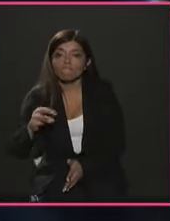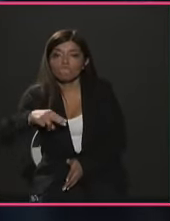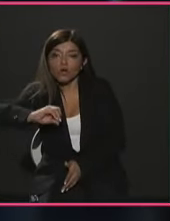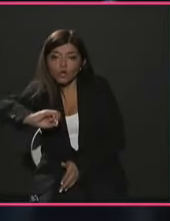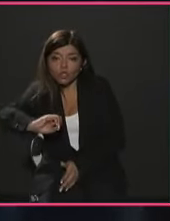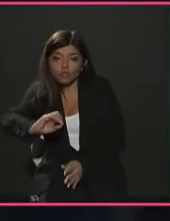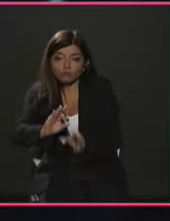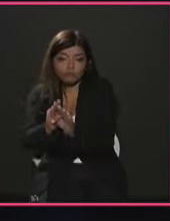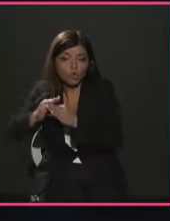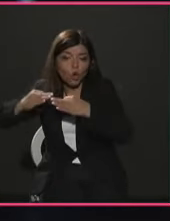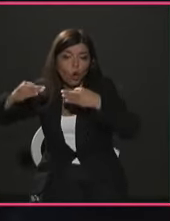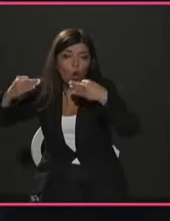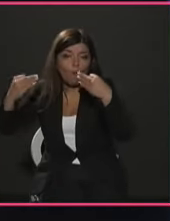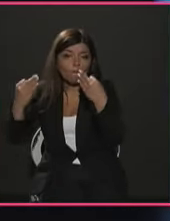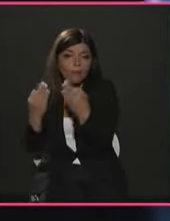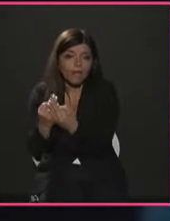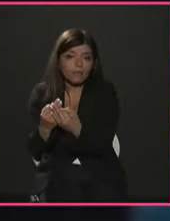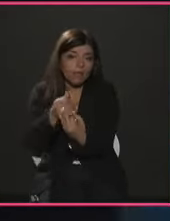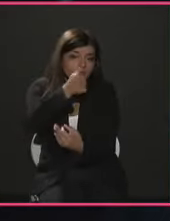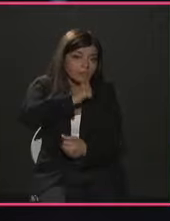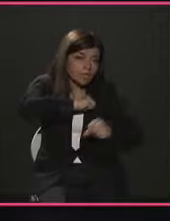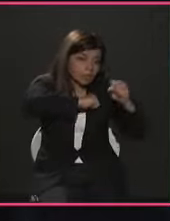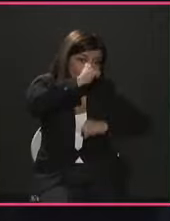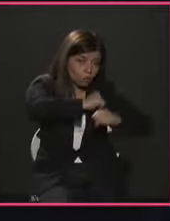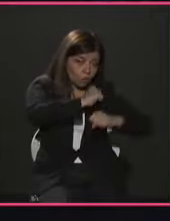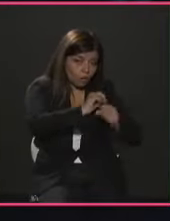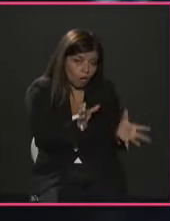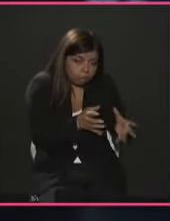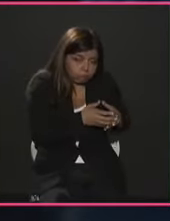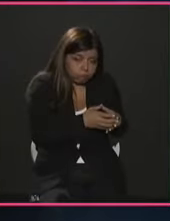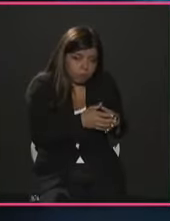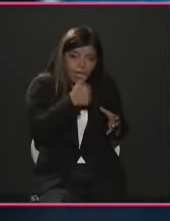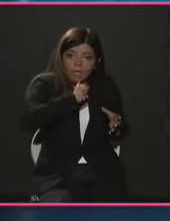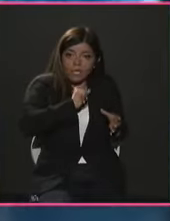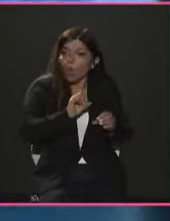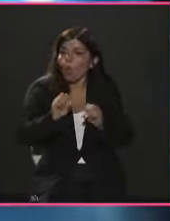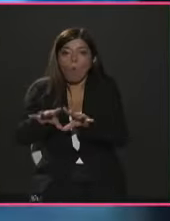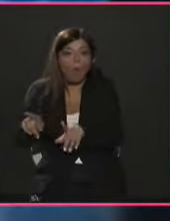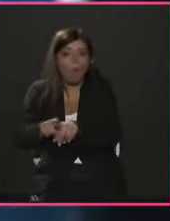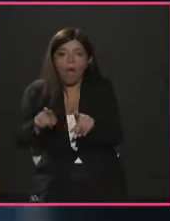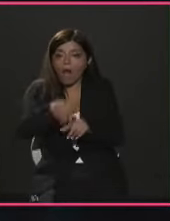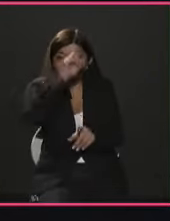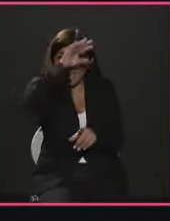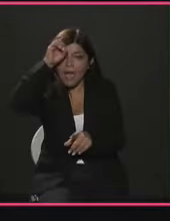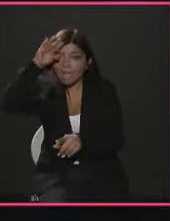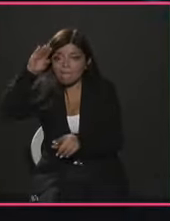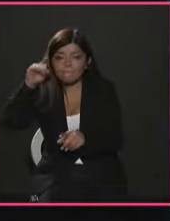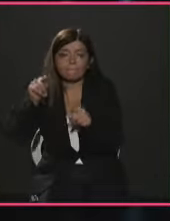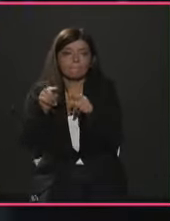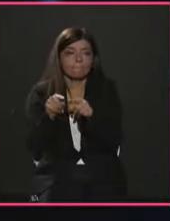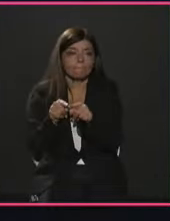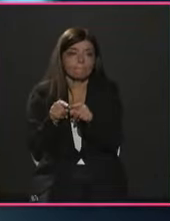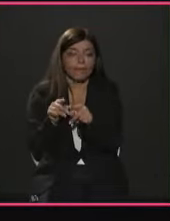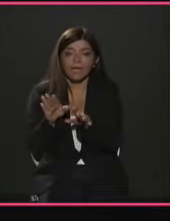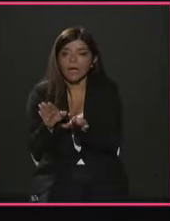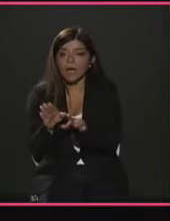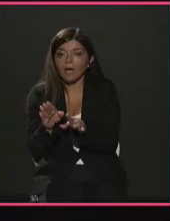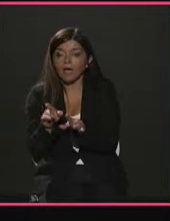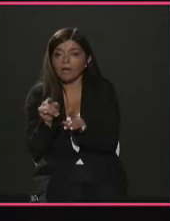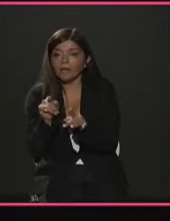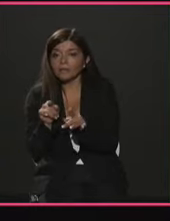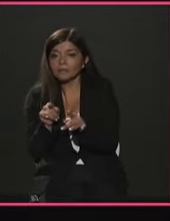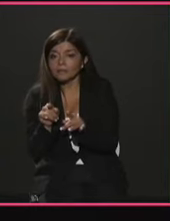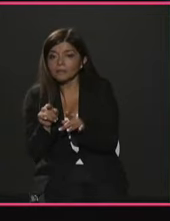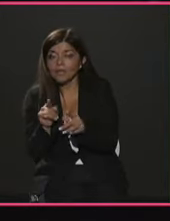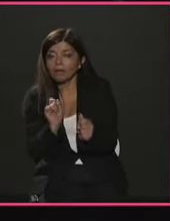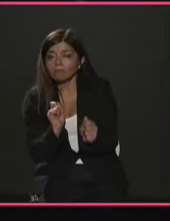mantiene como secreto corporativo tal como la Minera se se convierte